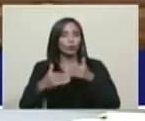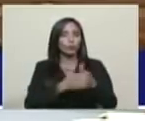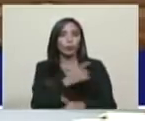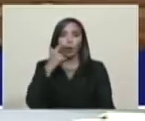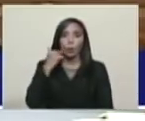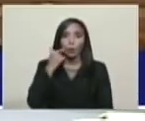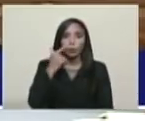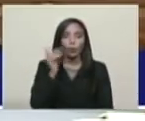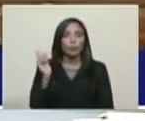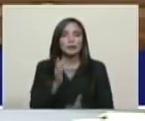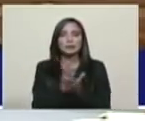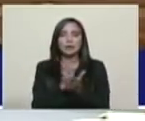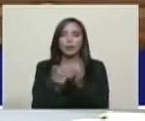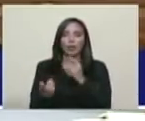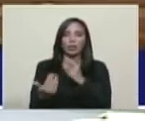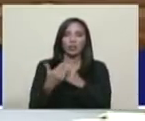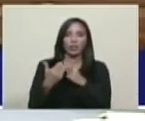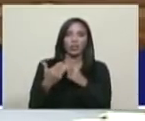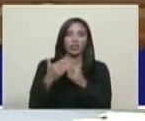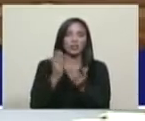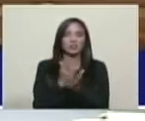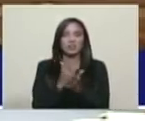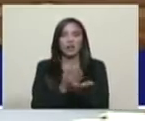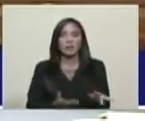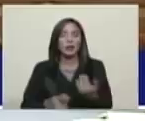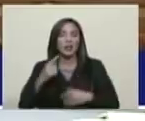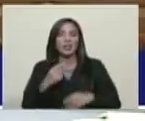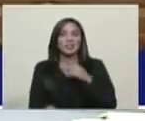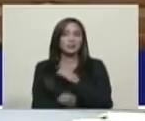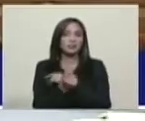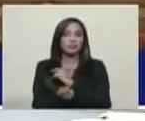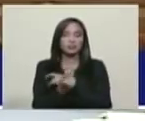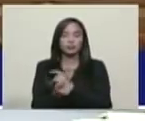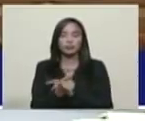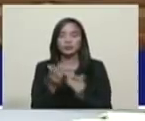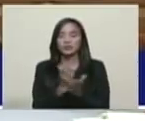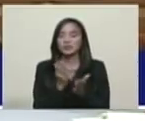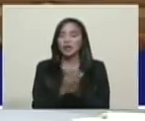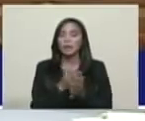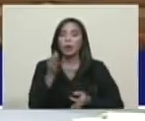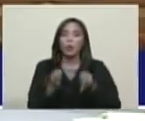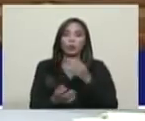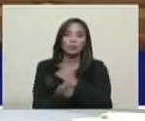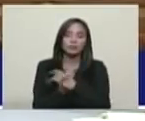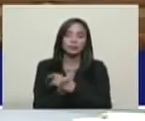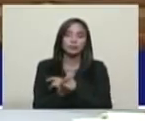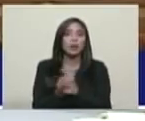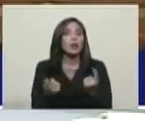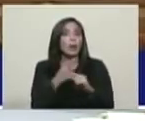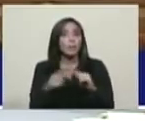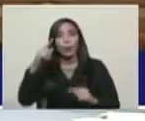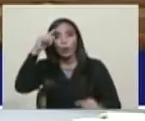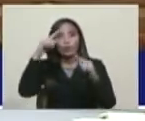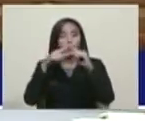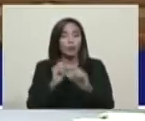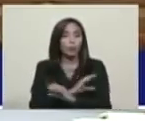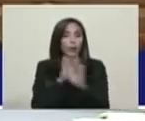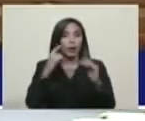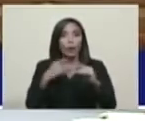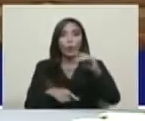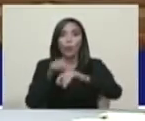Acostúmbrense a la crítica, pública, privada, justa e injusta. Pero nuestro objetivo es uno solo,